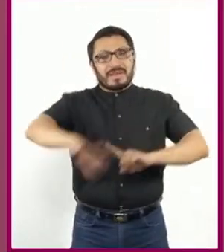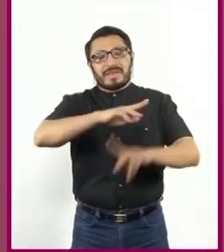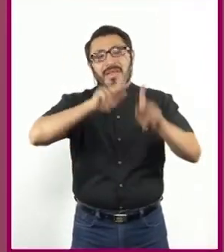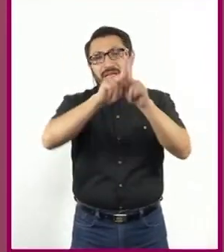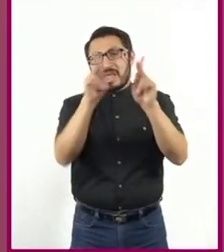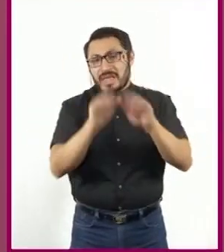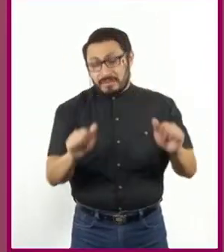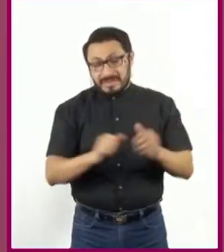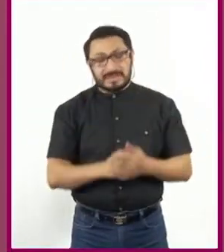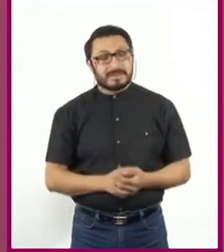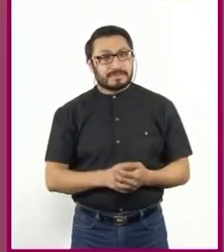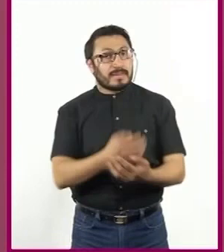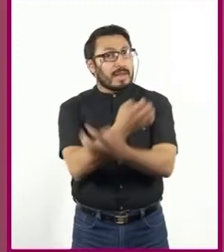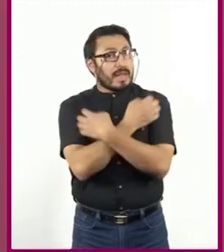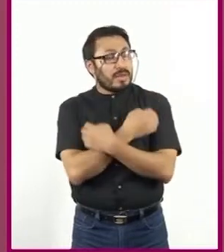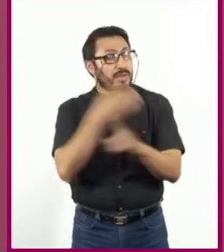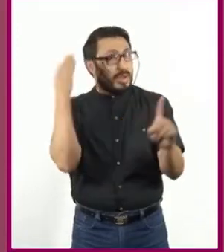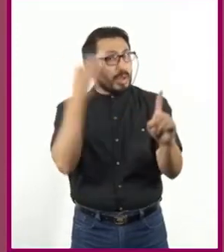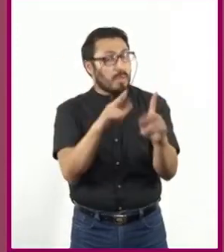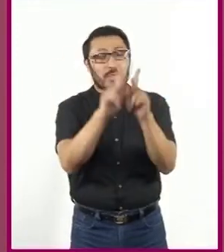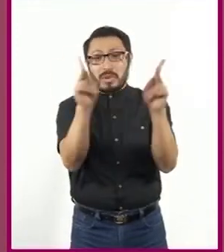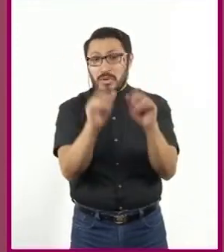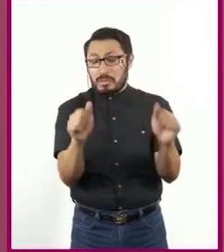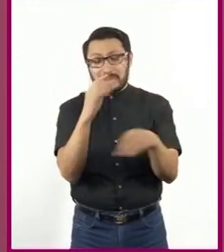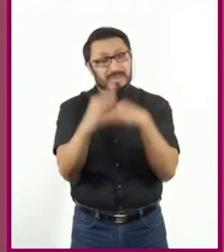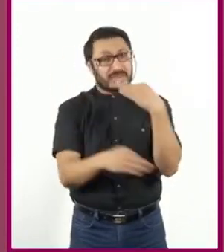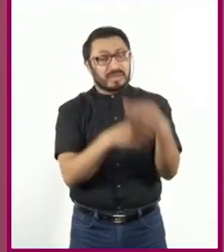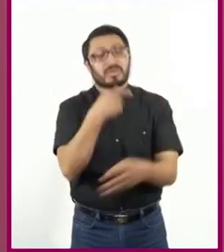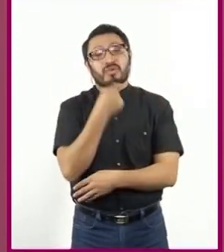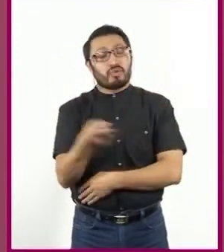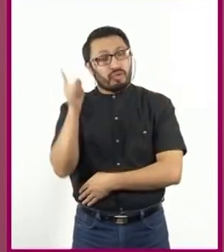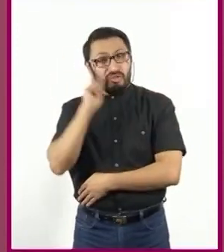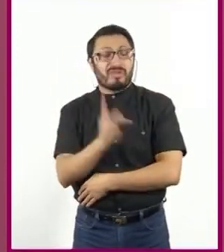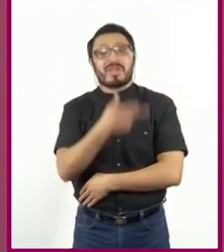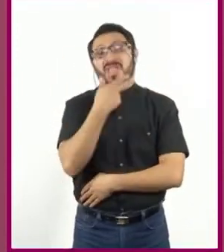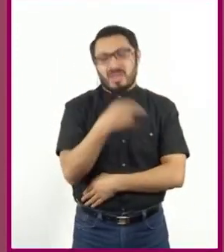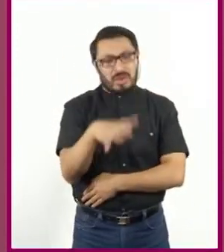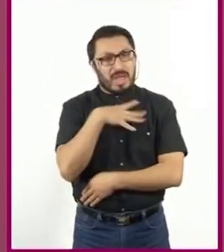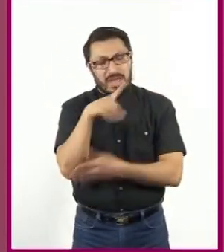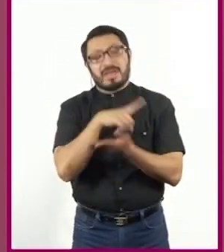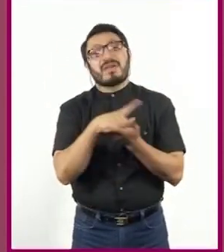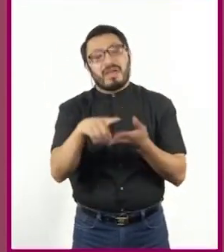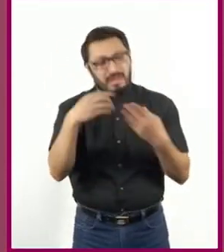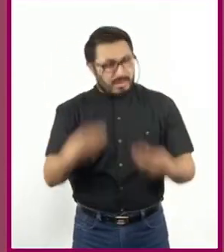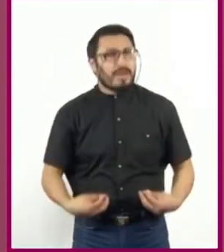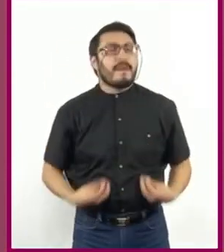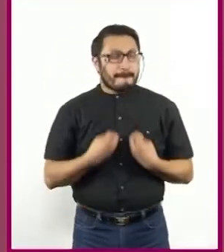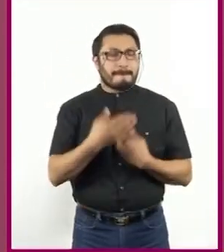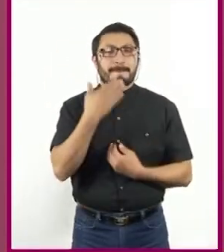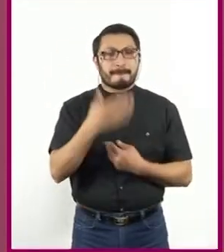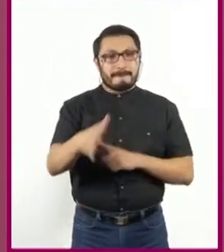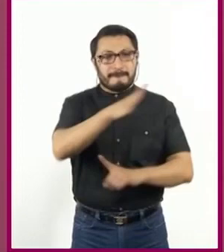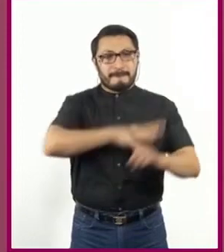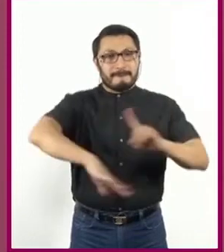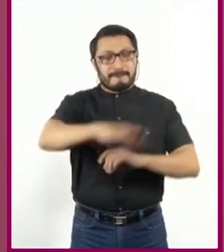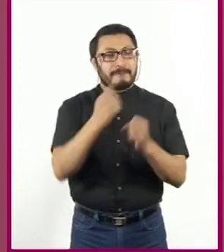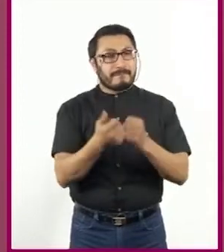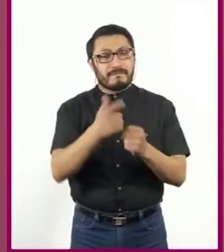la educación para la paz, todas las niñas y los niños tienen derecho a vivir en un entorno